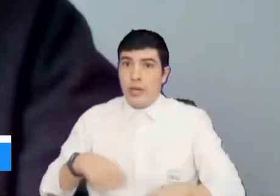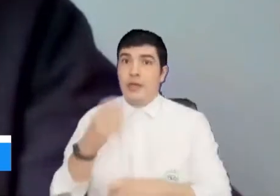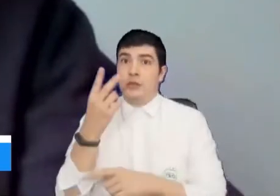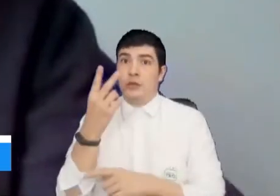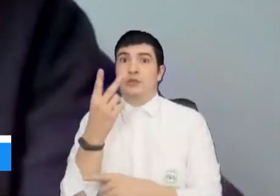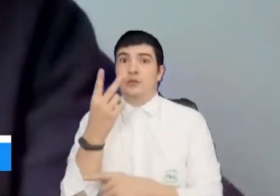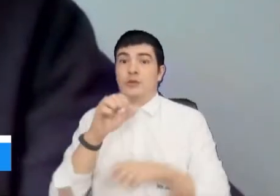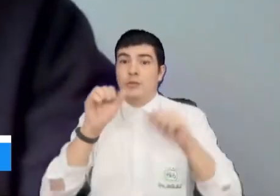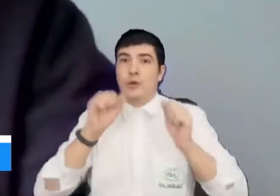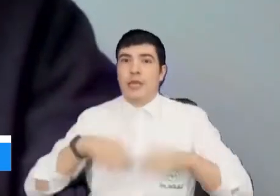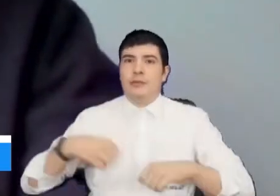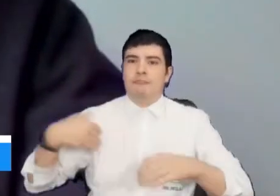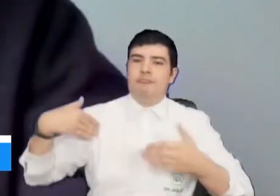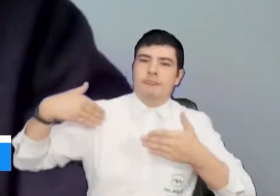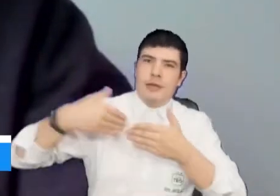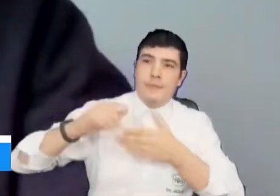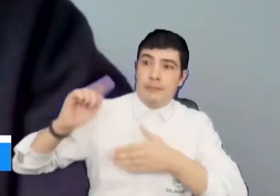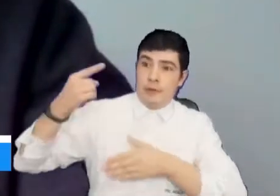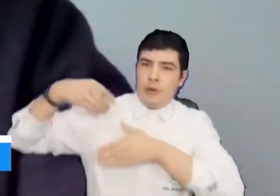dos giros consecutivos.